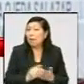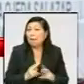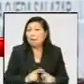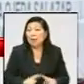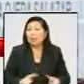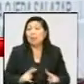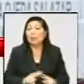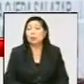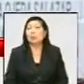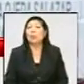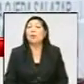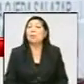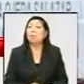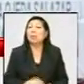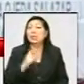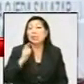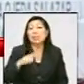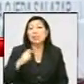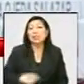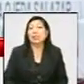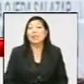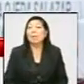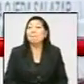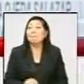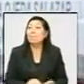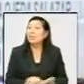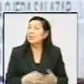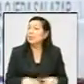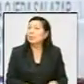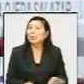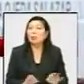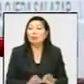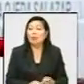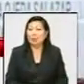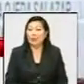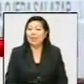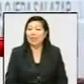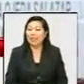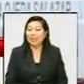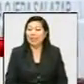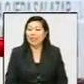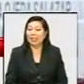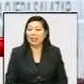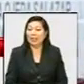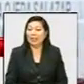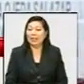valiosos, más necesarios, más imprescindibles.